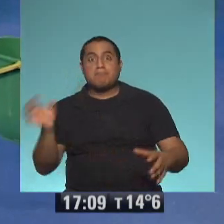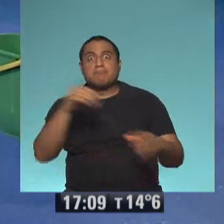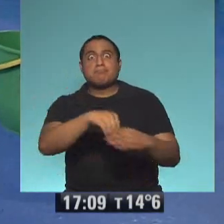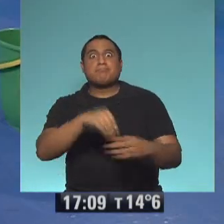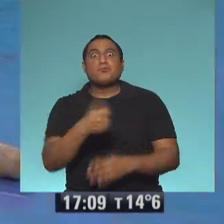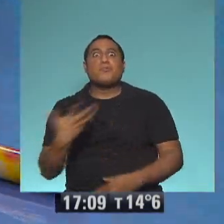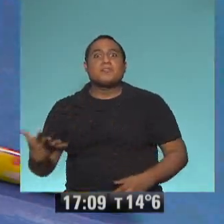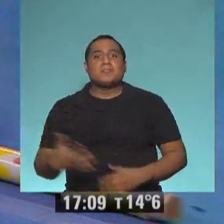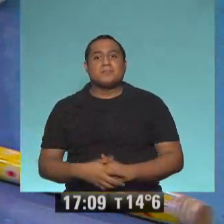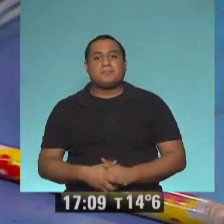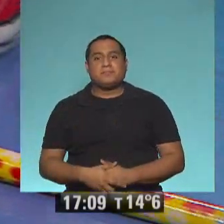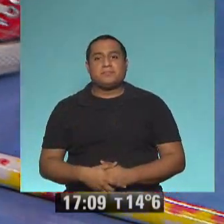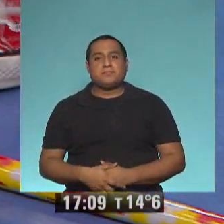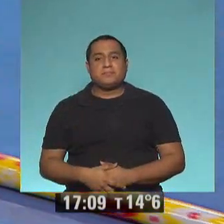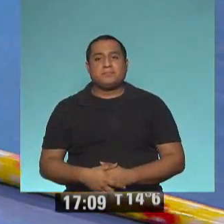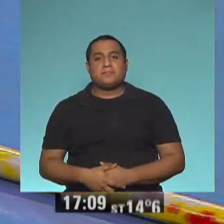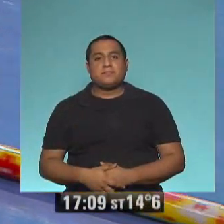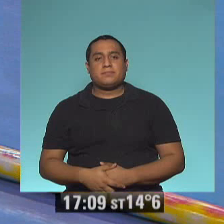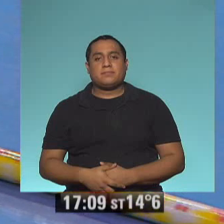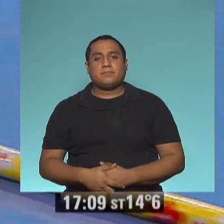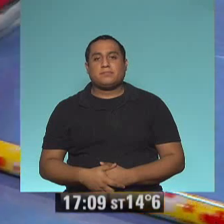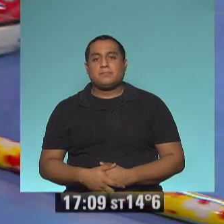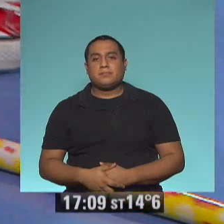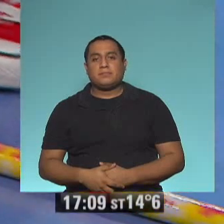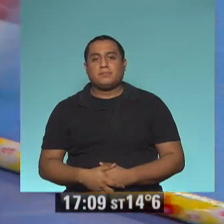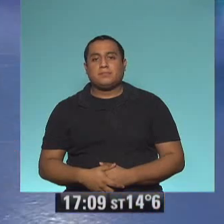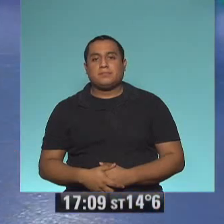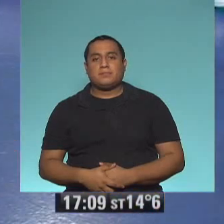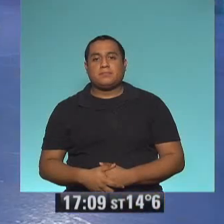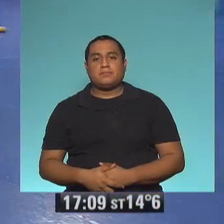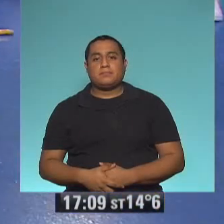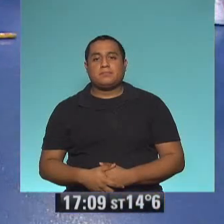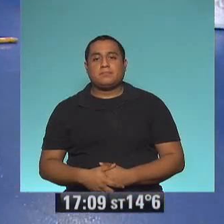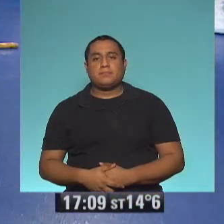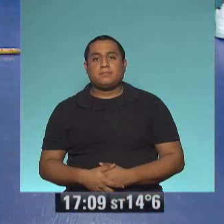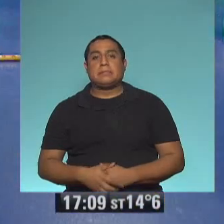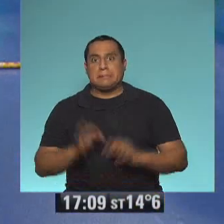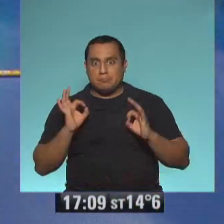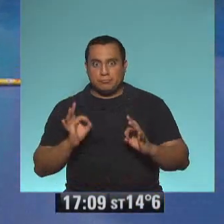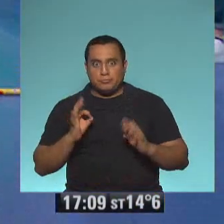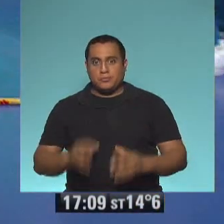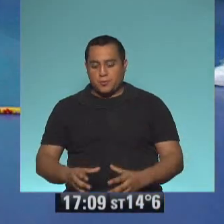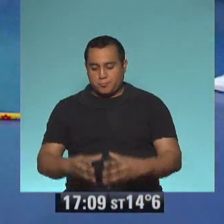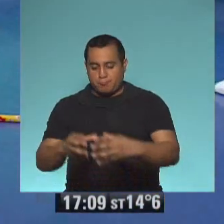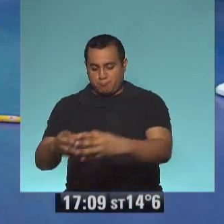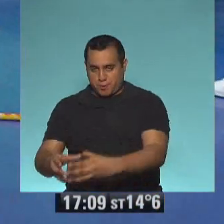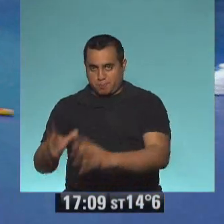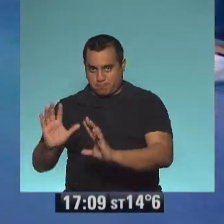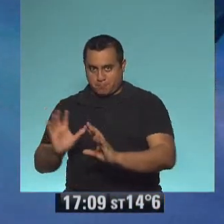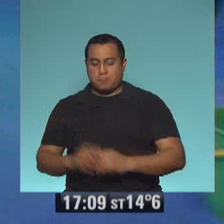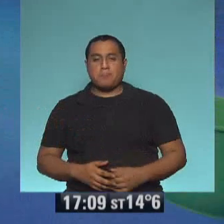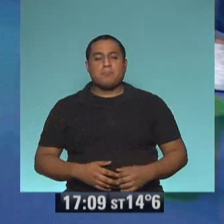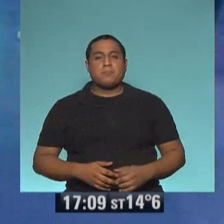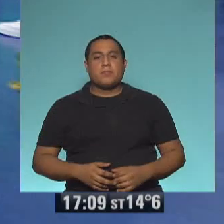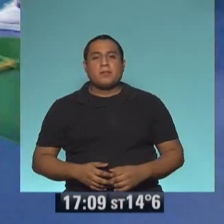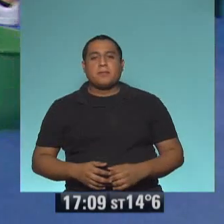de adelante para atrás para adelante llegue de referencia